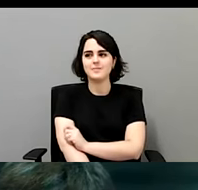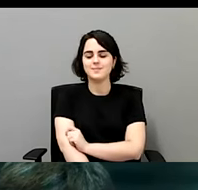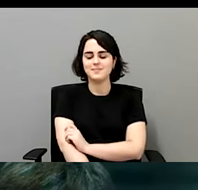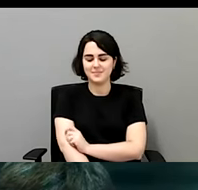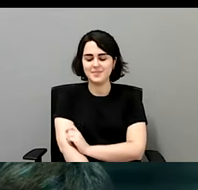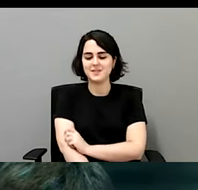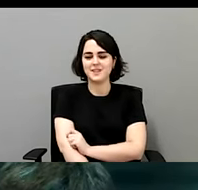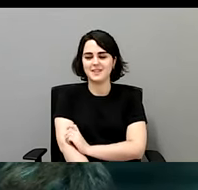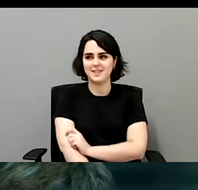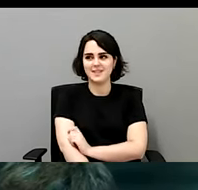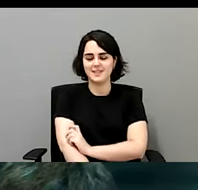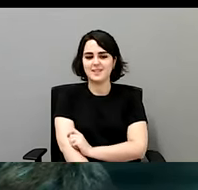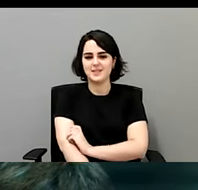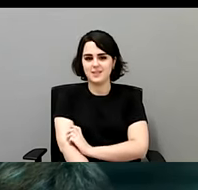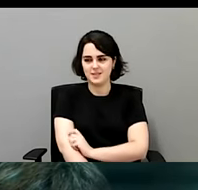¿Se ve?